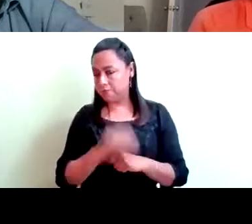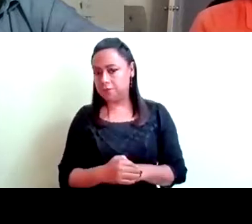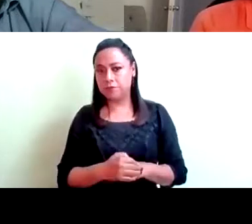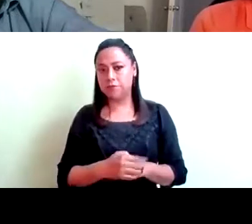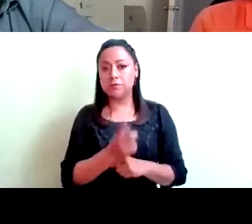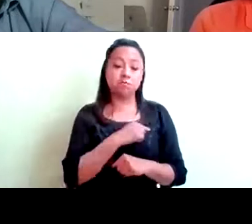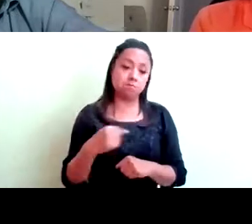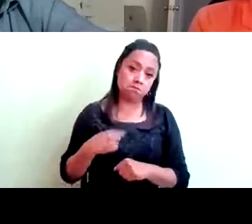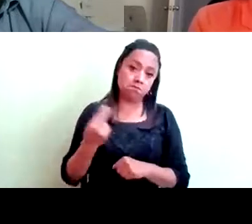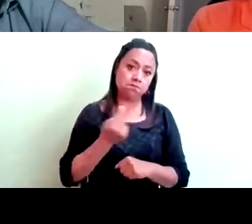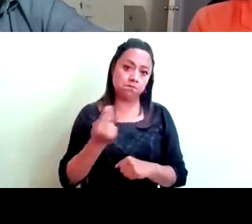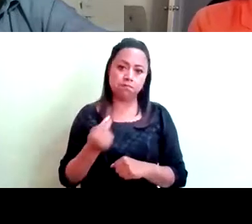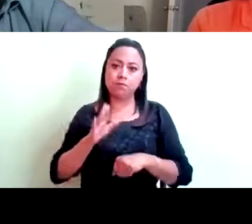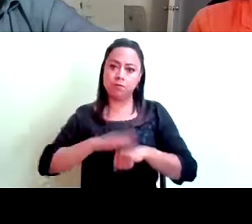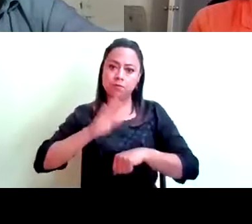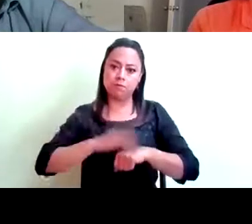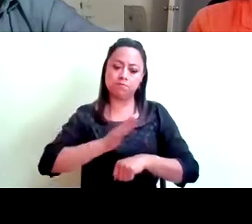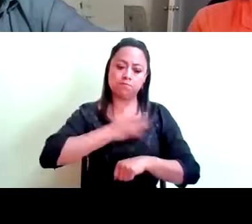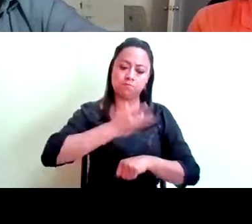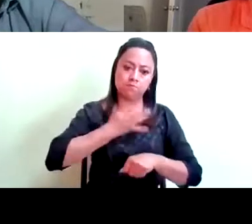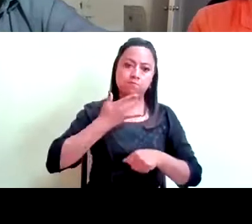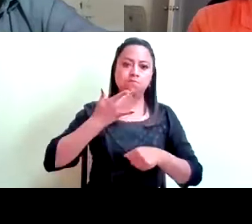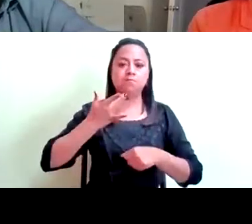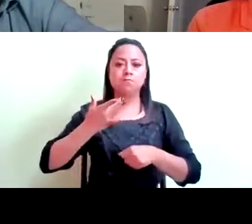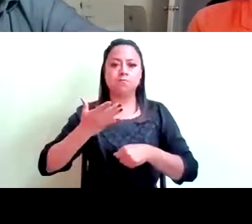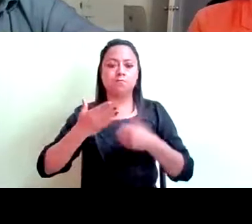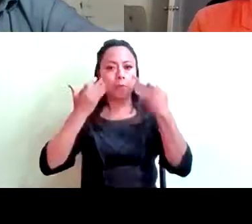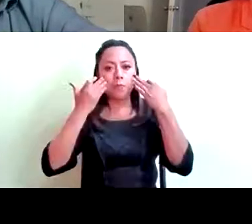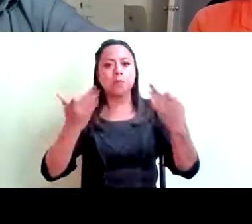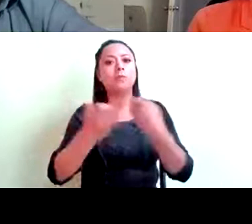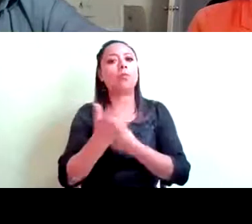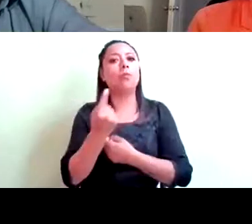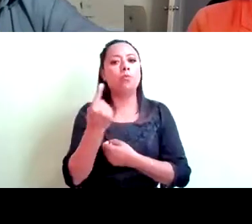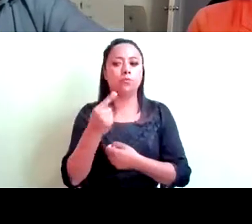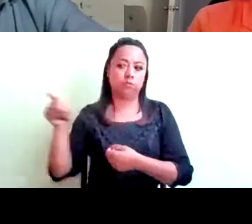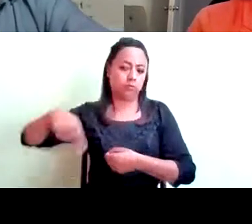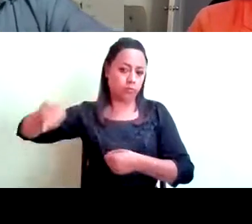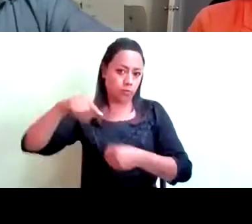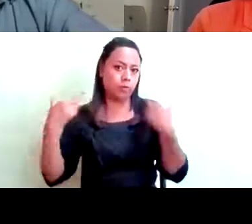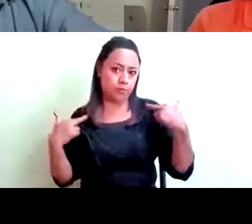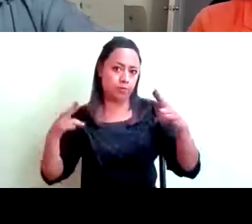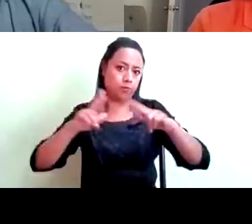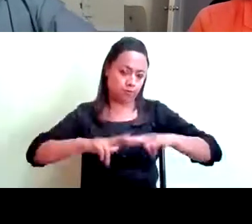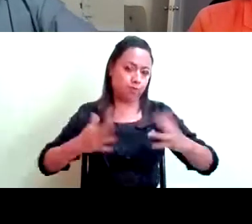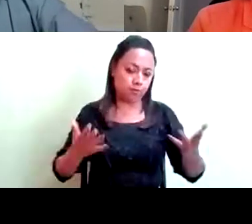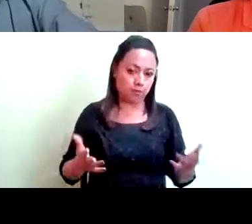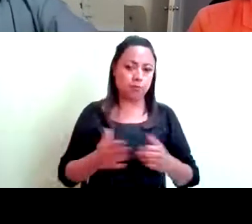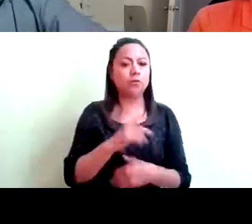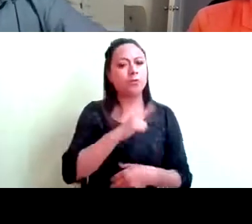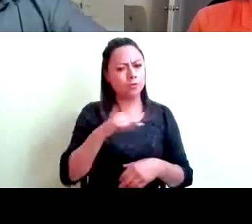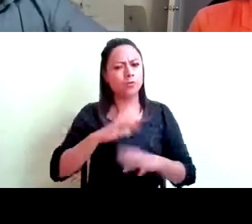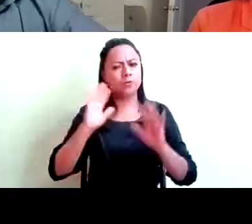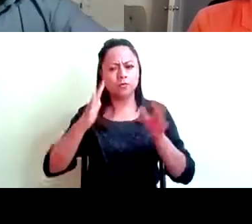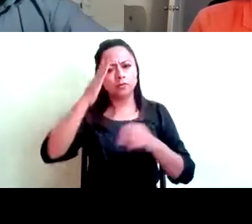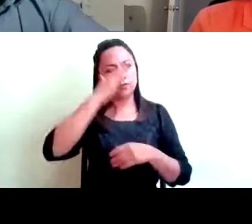sensibilizarlo, ¿no? Hay que sensibilizarlo por nuestros profesores, nosotros tenemos antecedentes de que